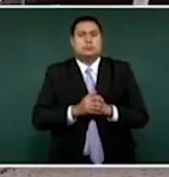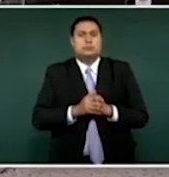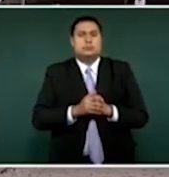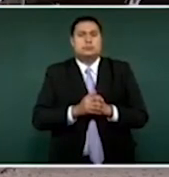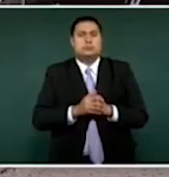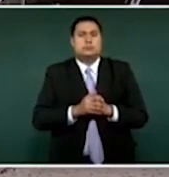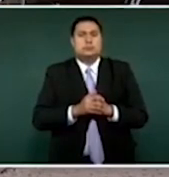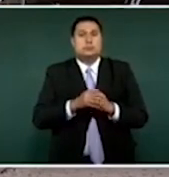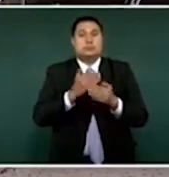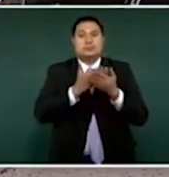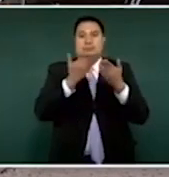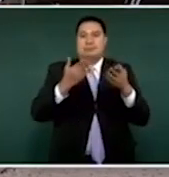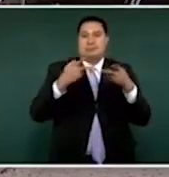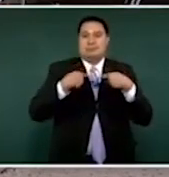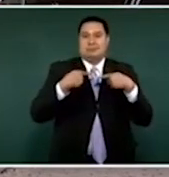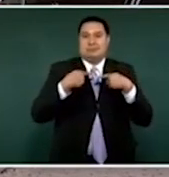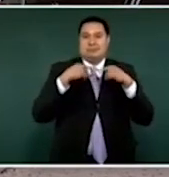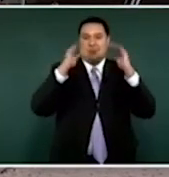conservadores